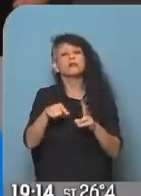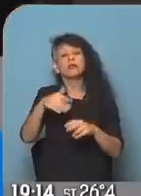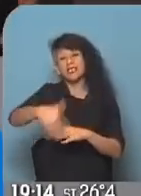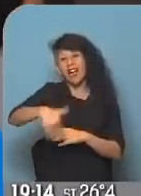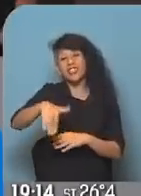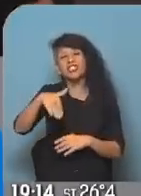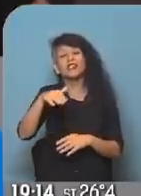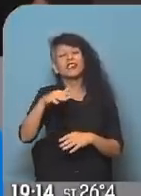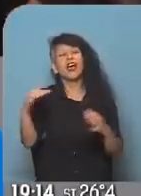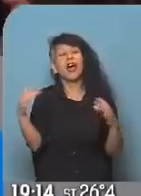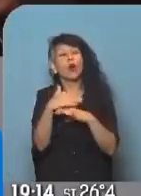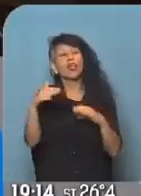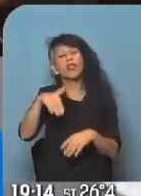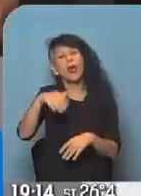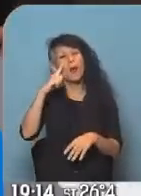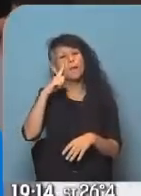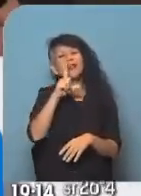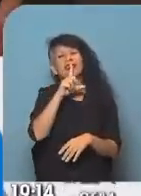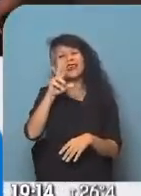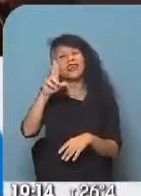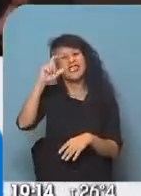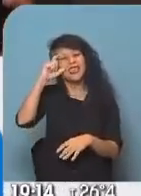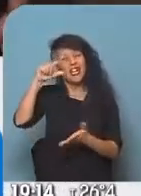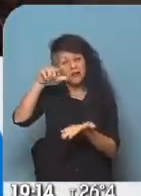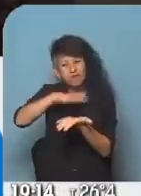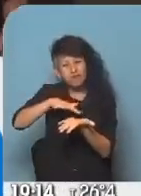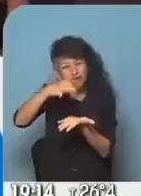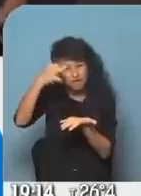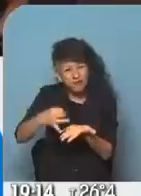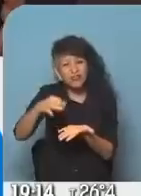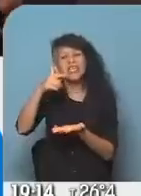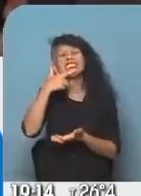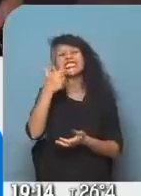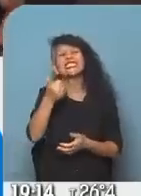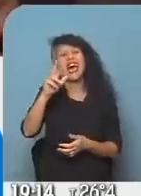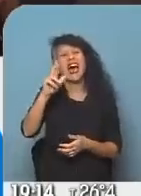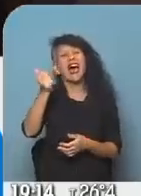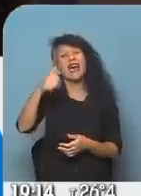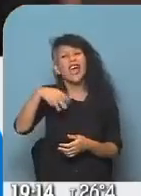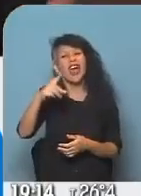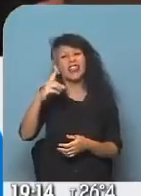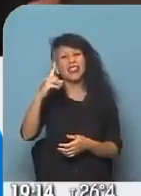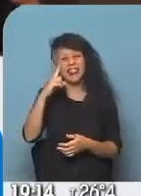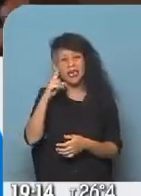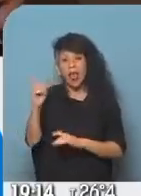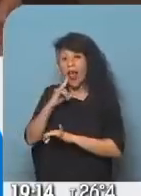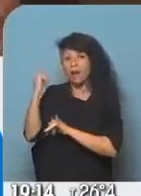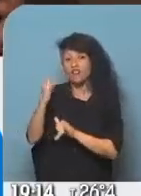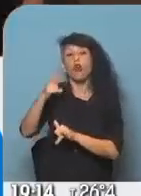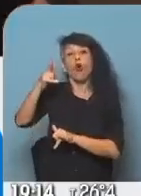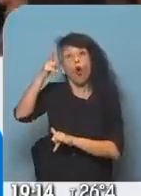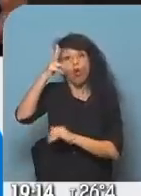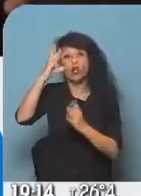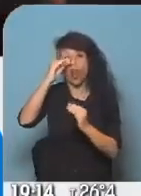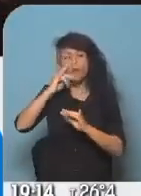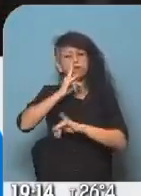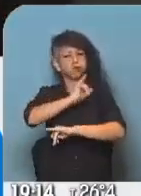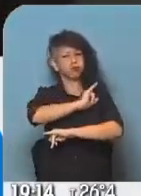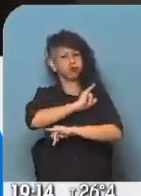Mitre 2615, en Sarandí, y dice que a las 20 va a dar información sobre estas amenazas que recibió él y